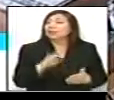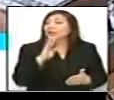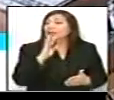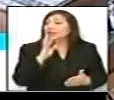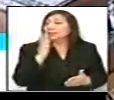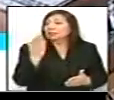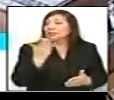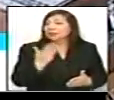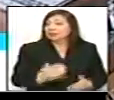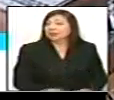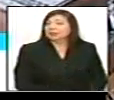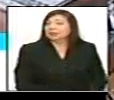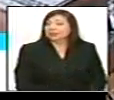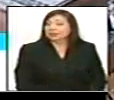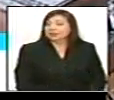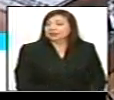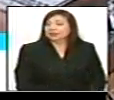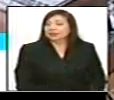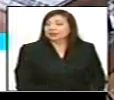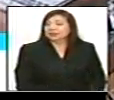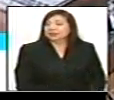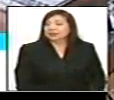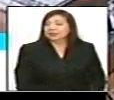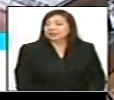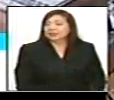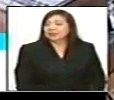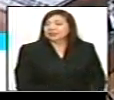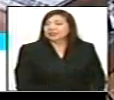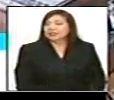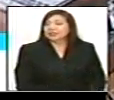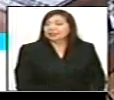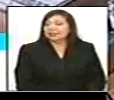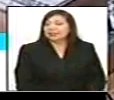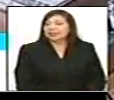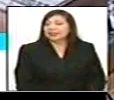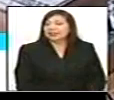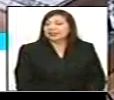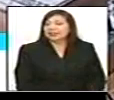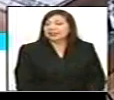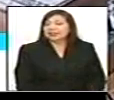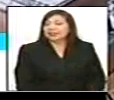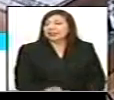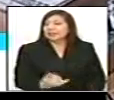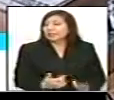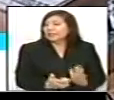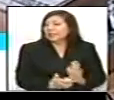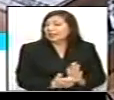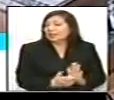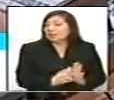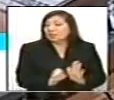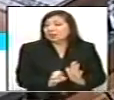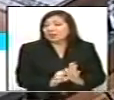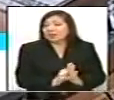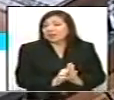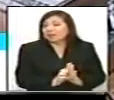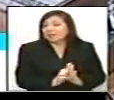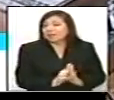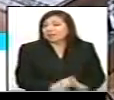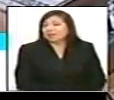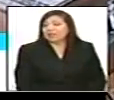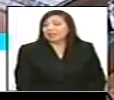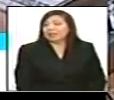derecho de preferencia, voy a traer a colación nuevamente, me encanta este tema, porque lo manejo perfectamente. Esta ley, por ejemplo, sabrá usted,